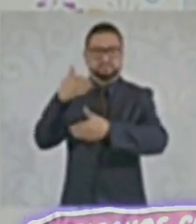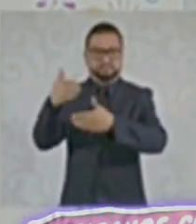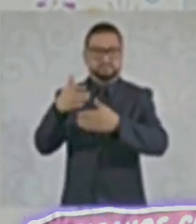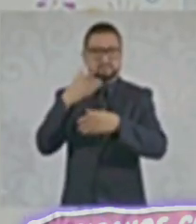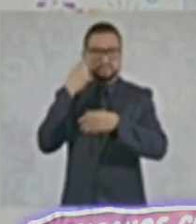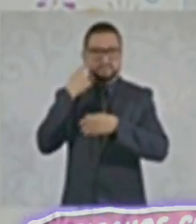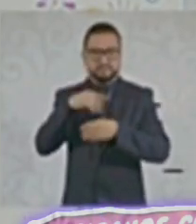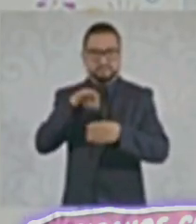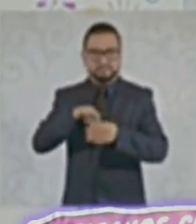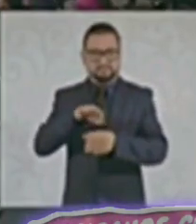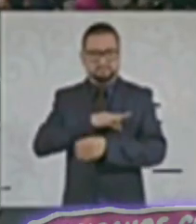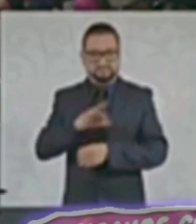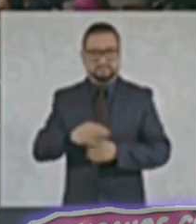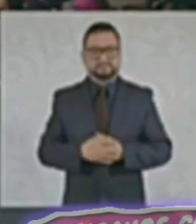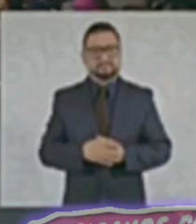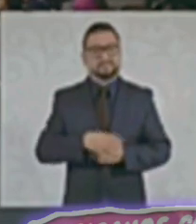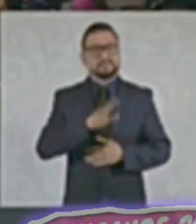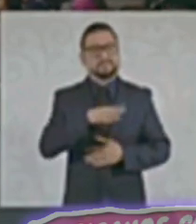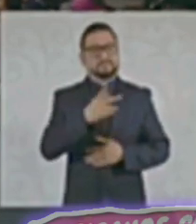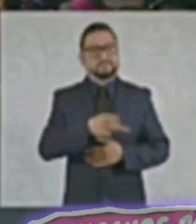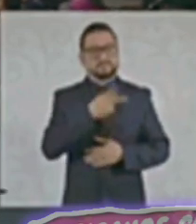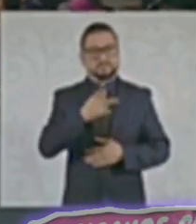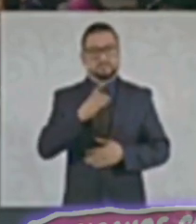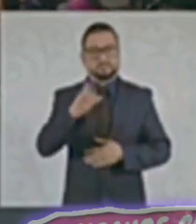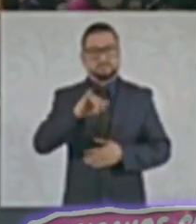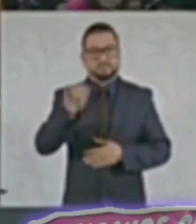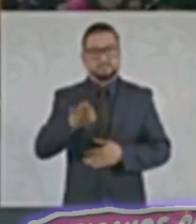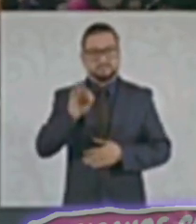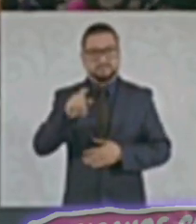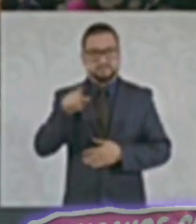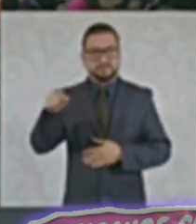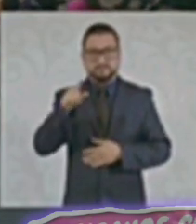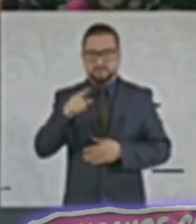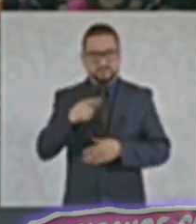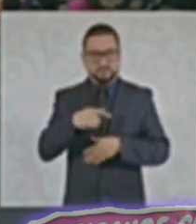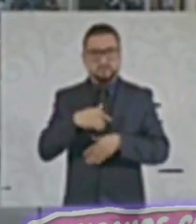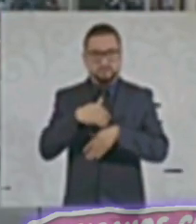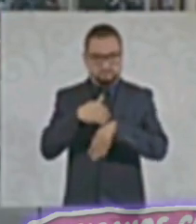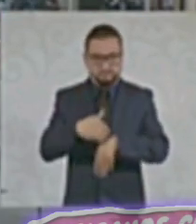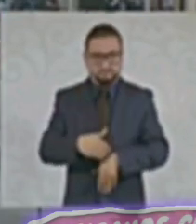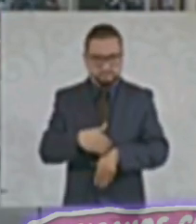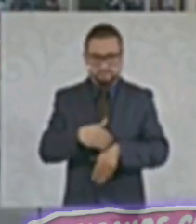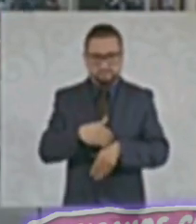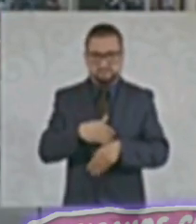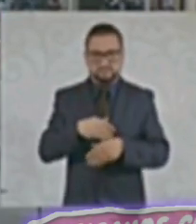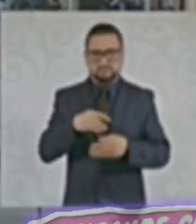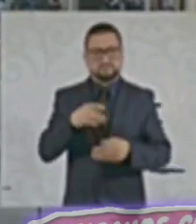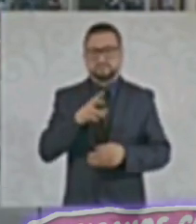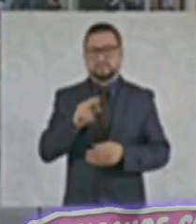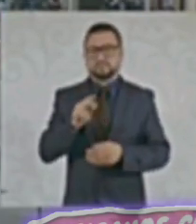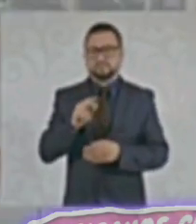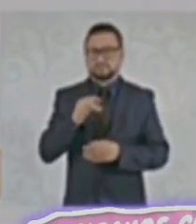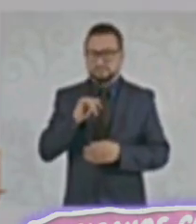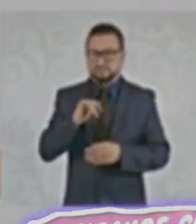elección. ¿Considera entonces que el Consejo de la Judicatura no desacató entonces suspensiones judiciales?